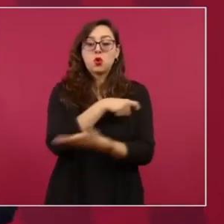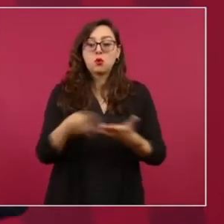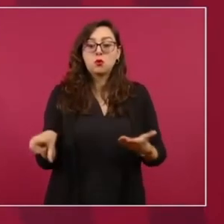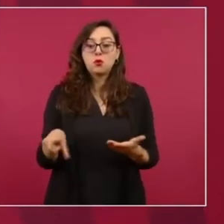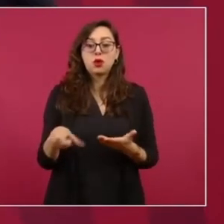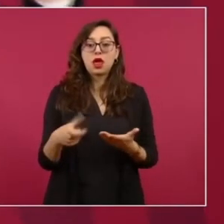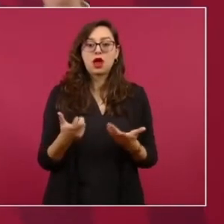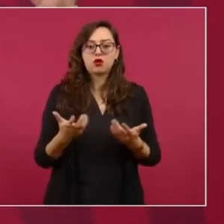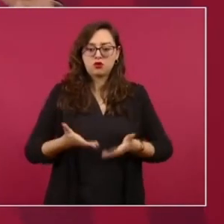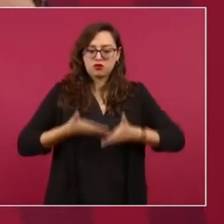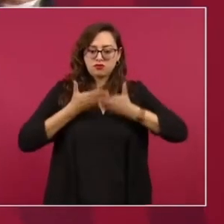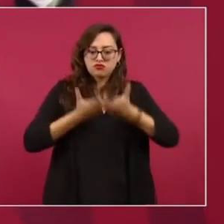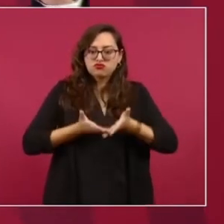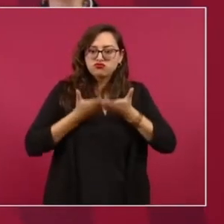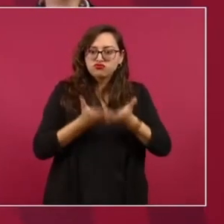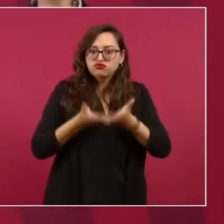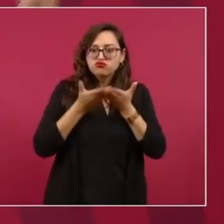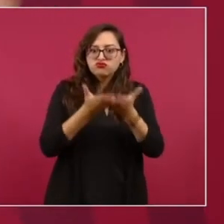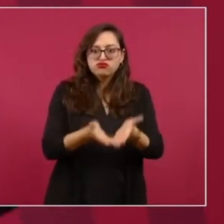de drones